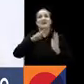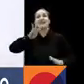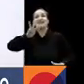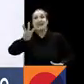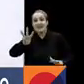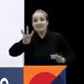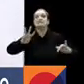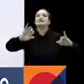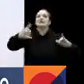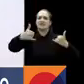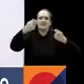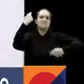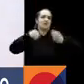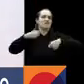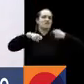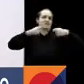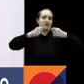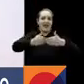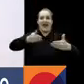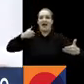5 pintores más vendidos del mundo.